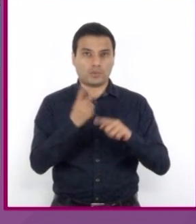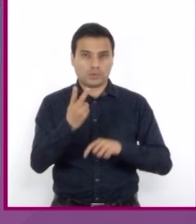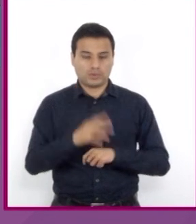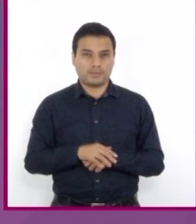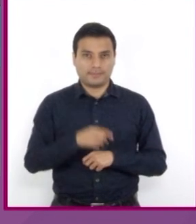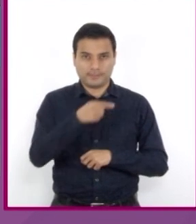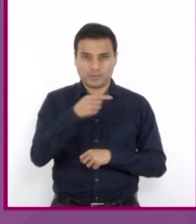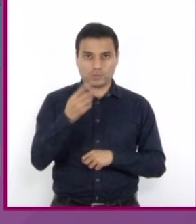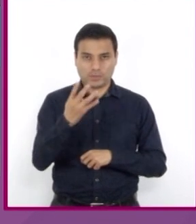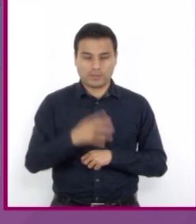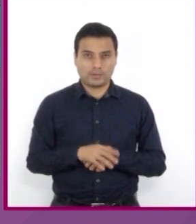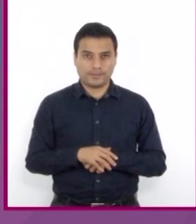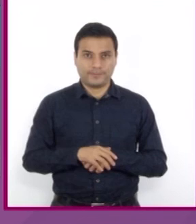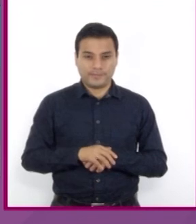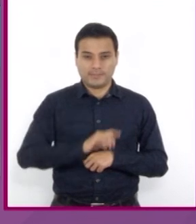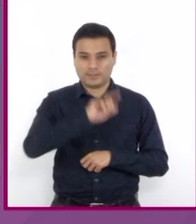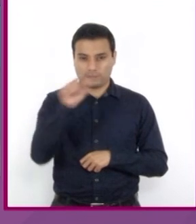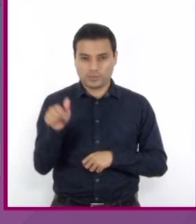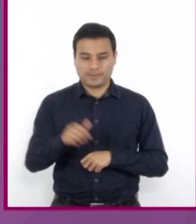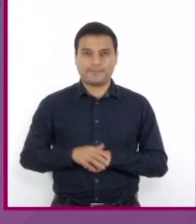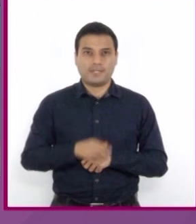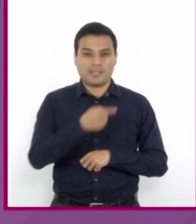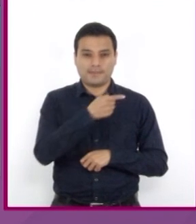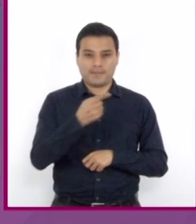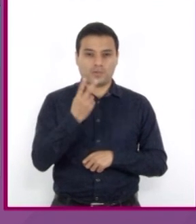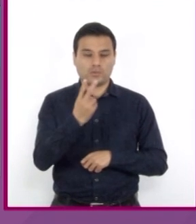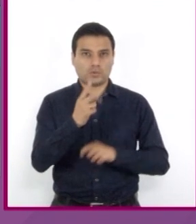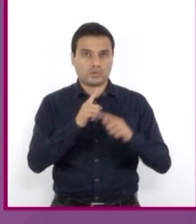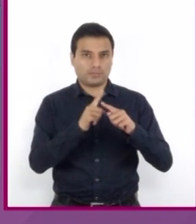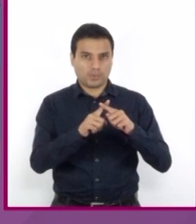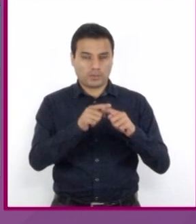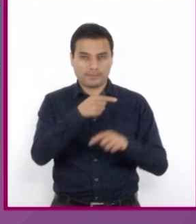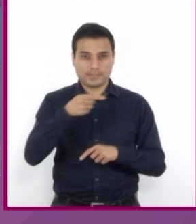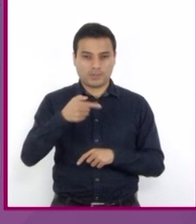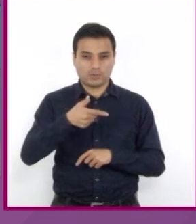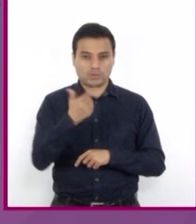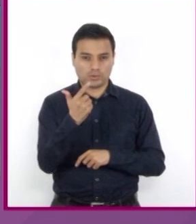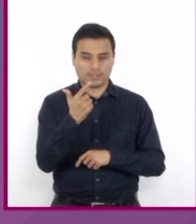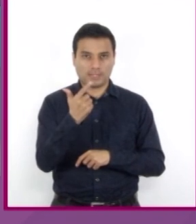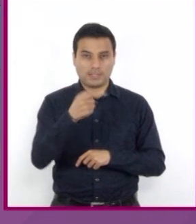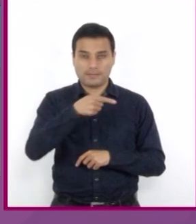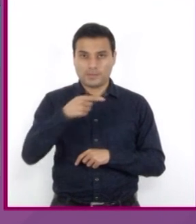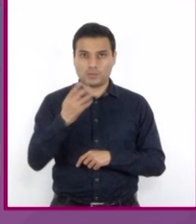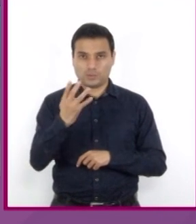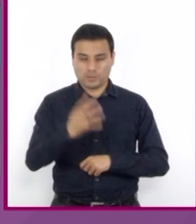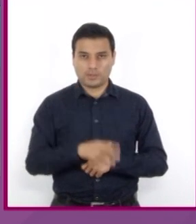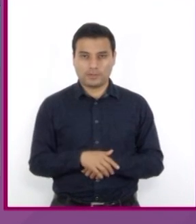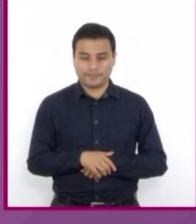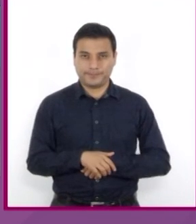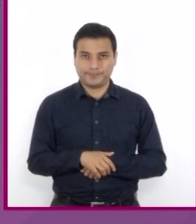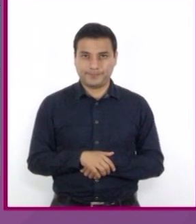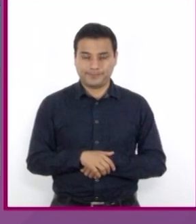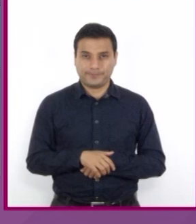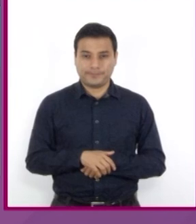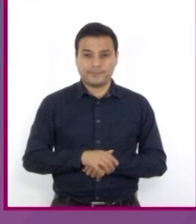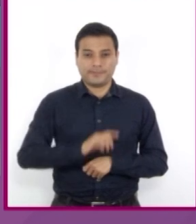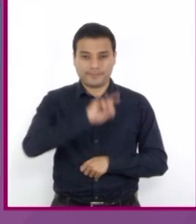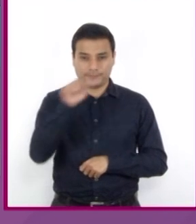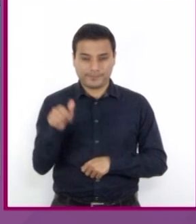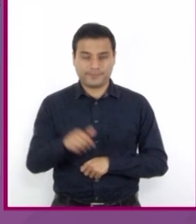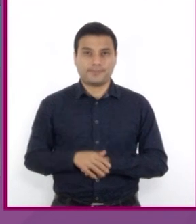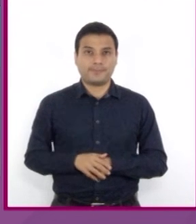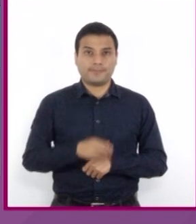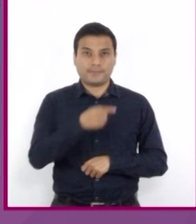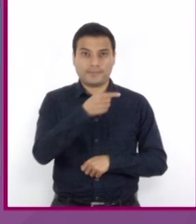menos 4, se tiene entonces 2 negativo que multiplica a 12 negativo menos 4.